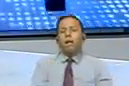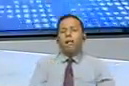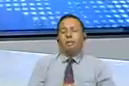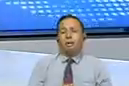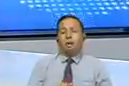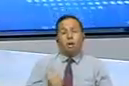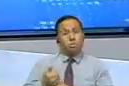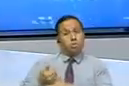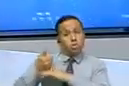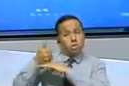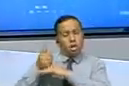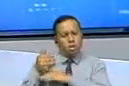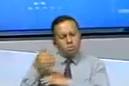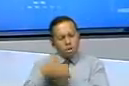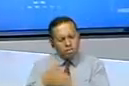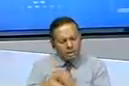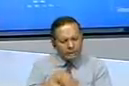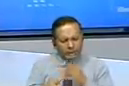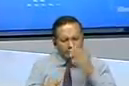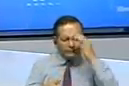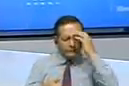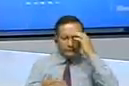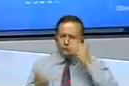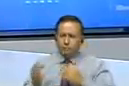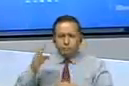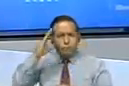fondo de la quebrada y llevados por medicina legal.